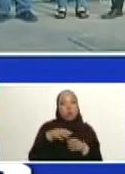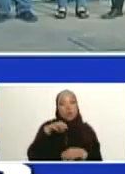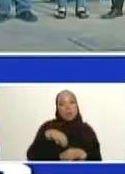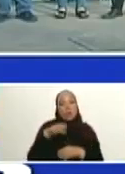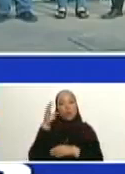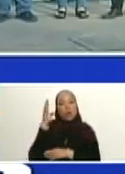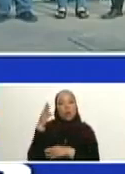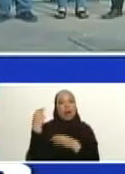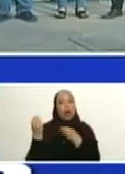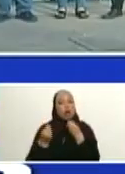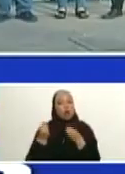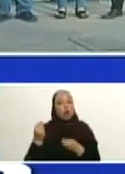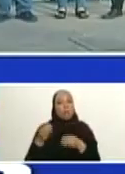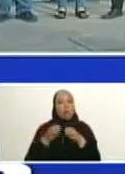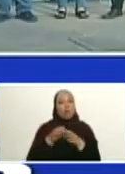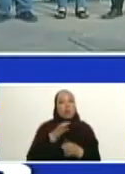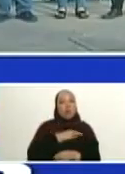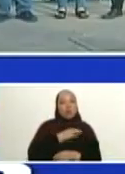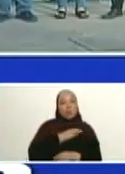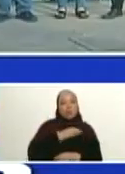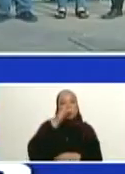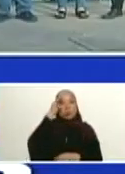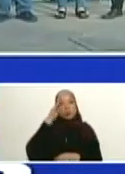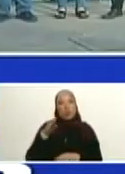Lara. Adelante, gobernador.